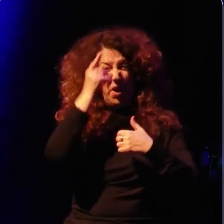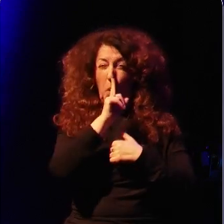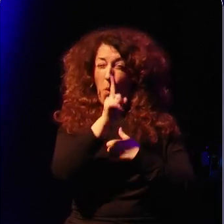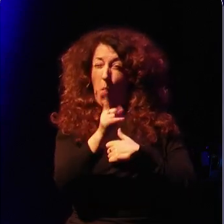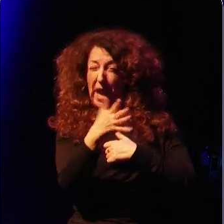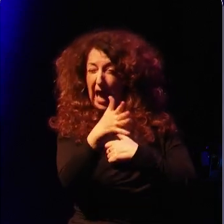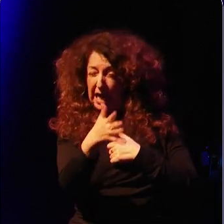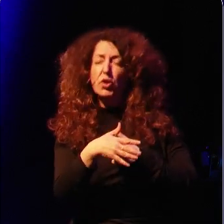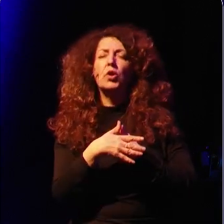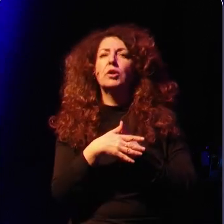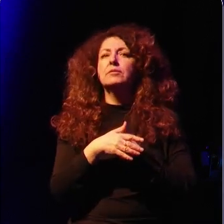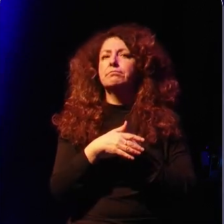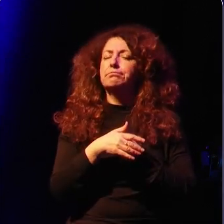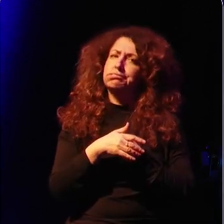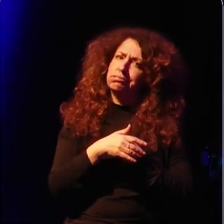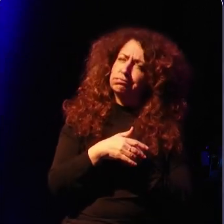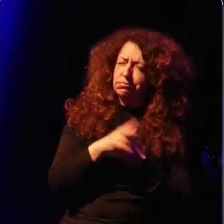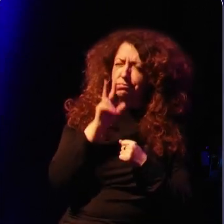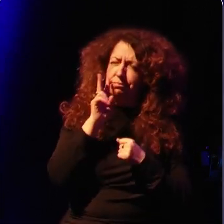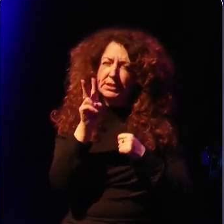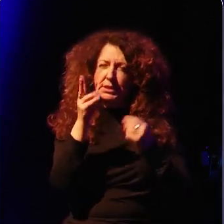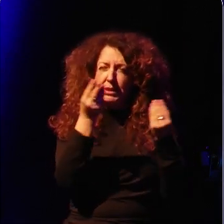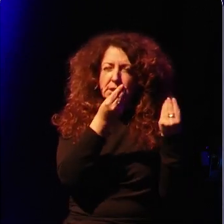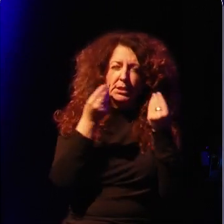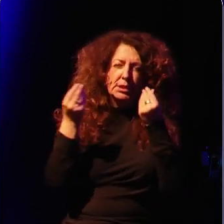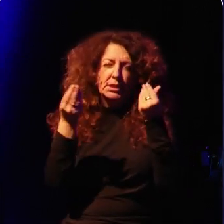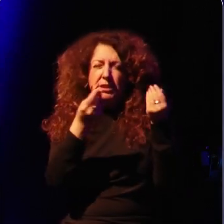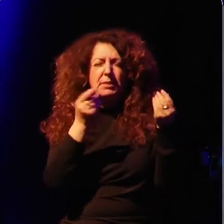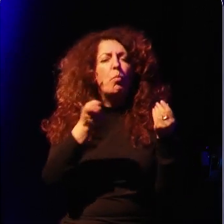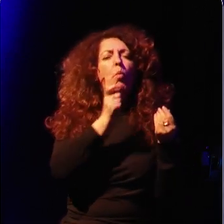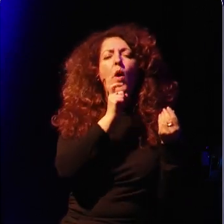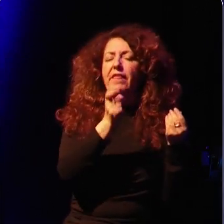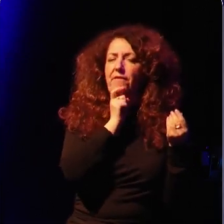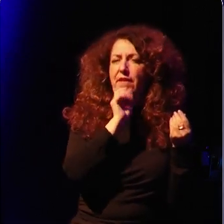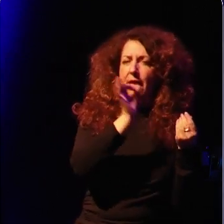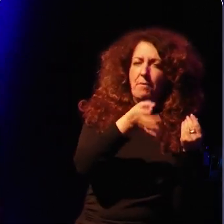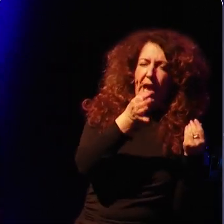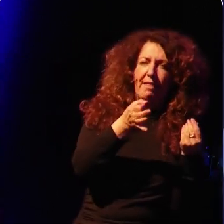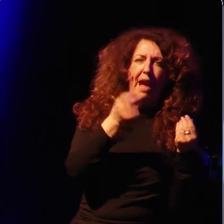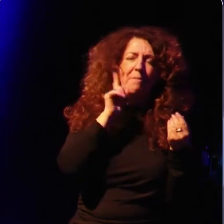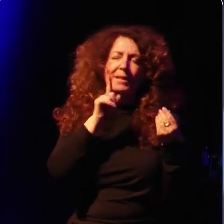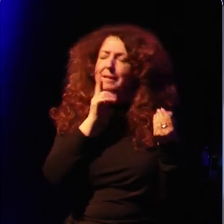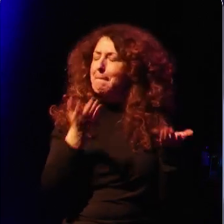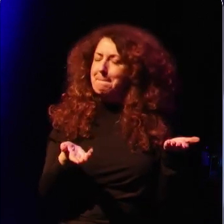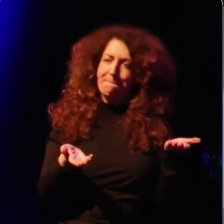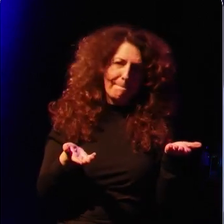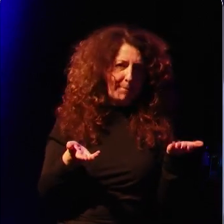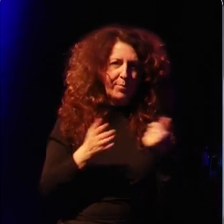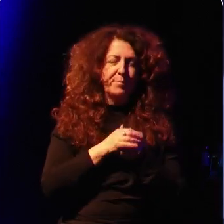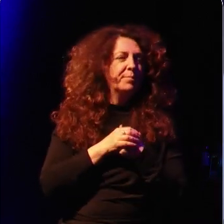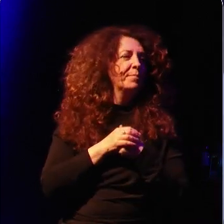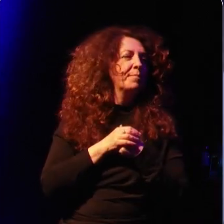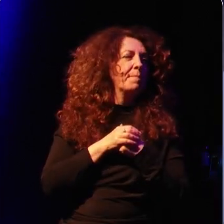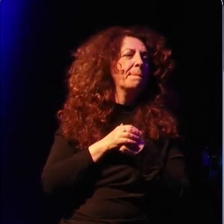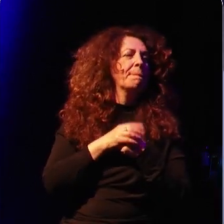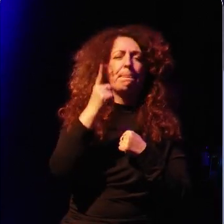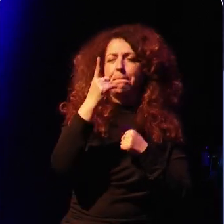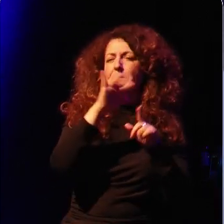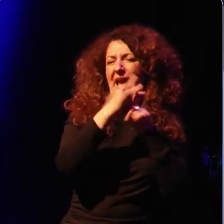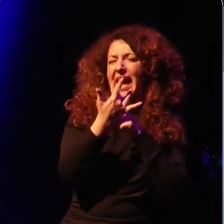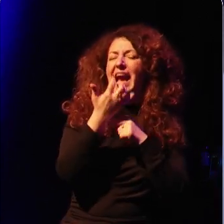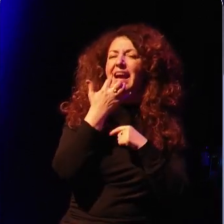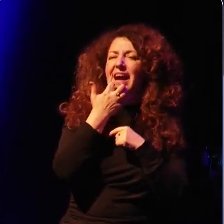cada vez está siendo más difícil, va a ser extremadamente difícil hacerlo. Me quiero ir a un